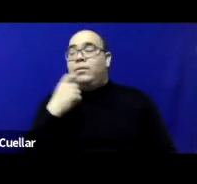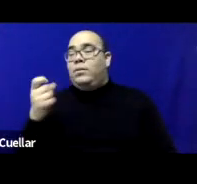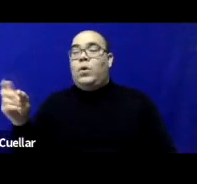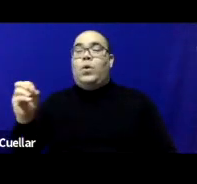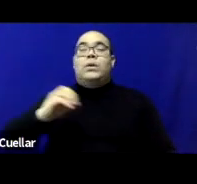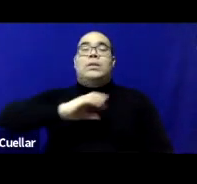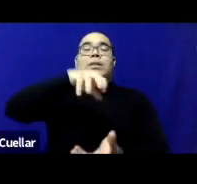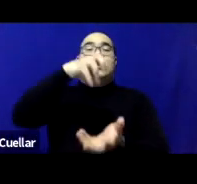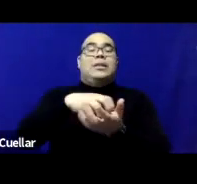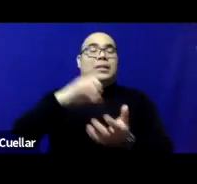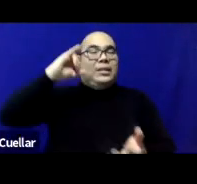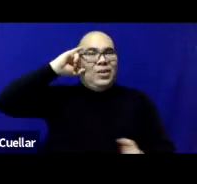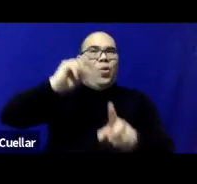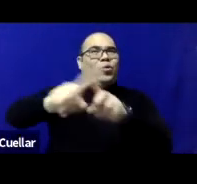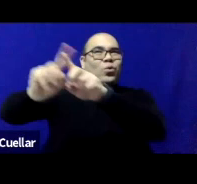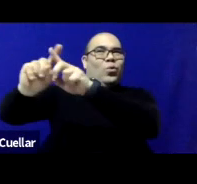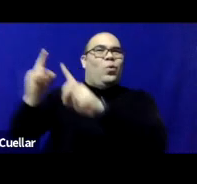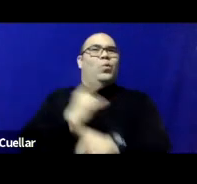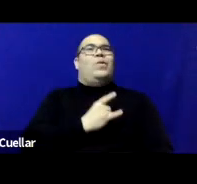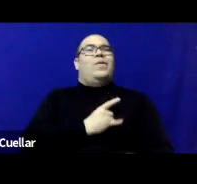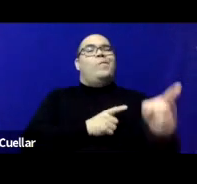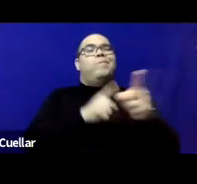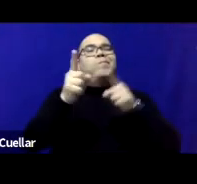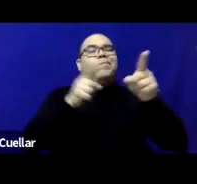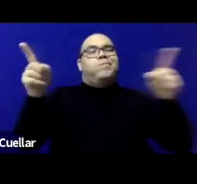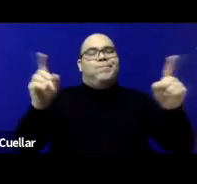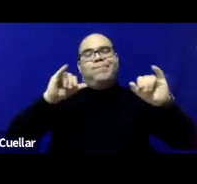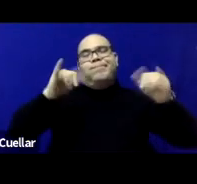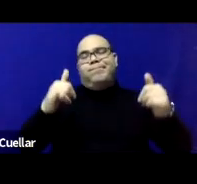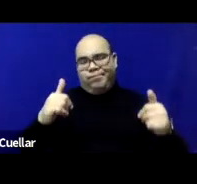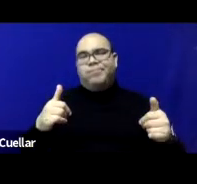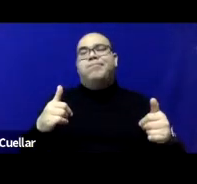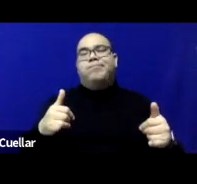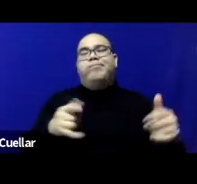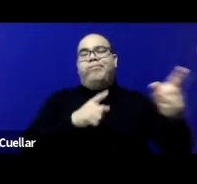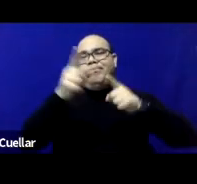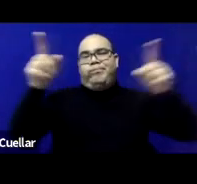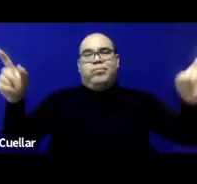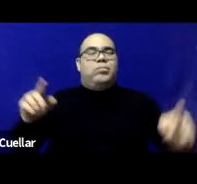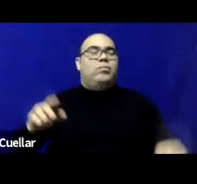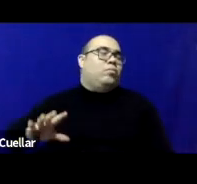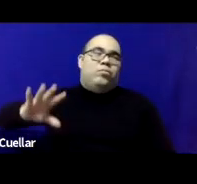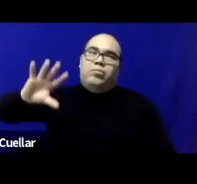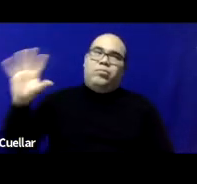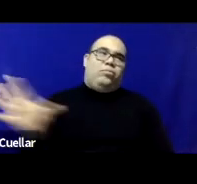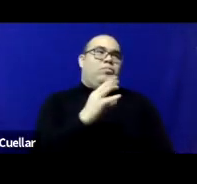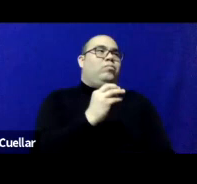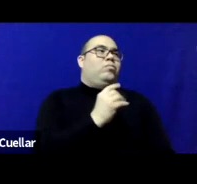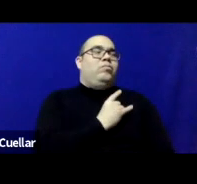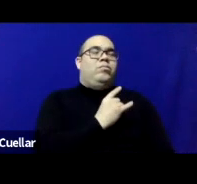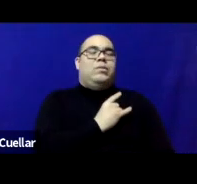diferentes universidades. Créanme lo que desde allí eh, todas las universidades tenemos